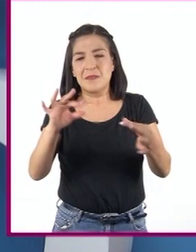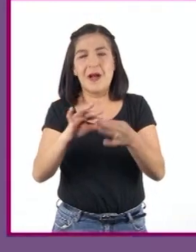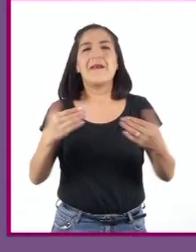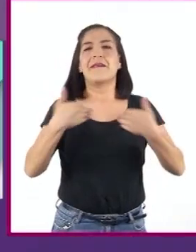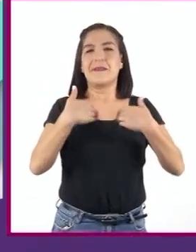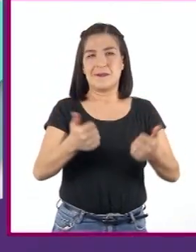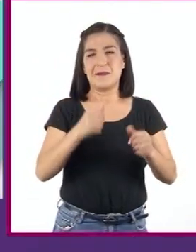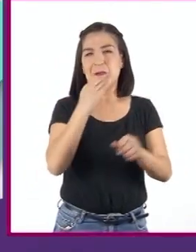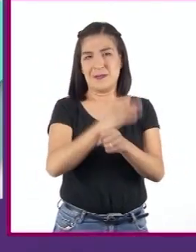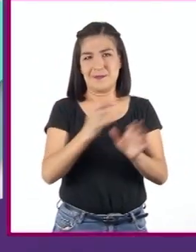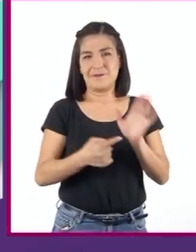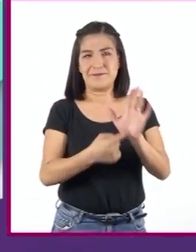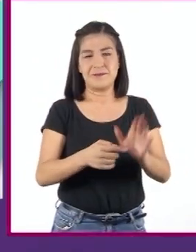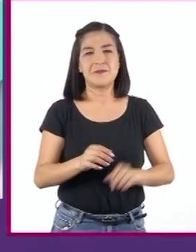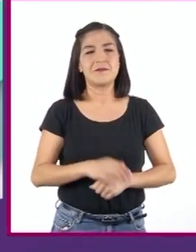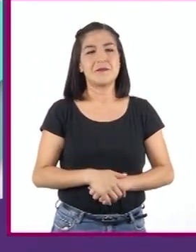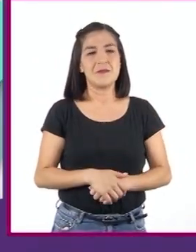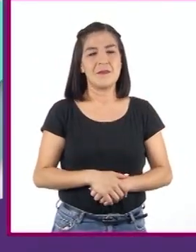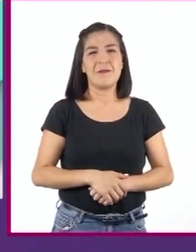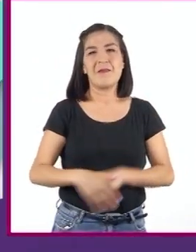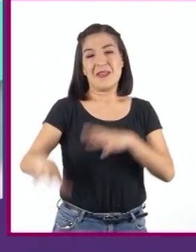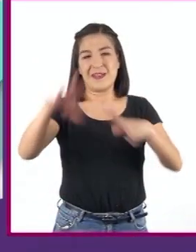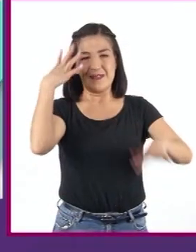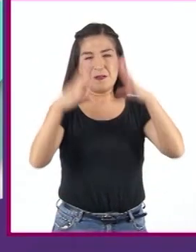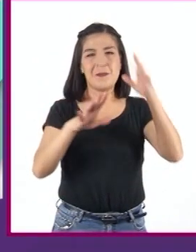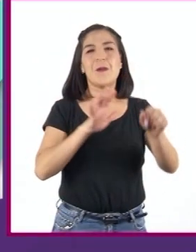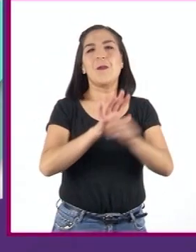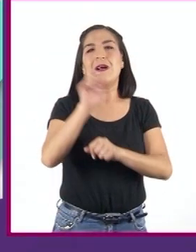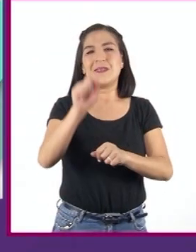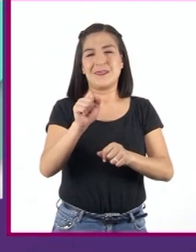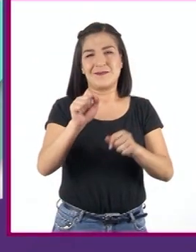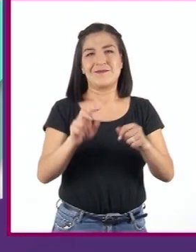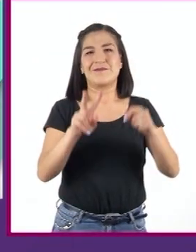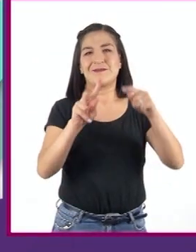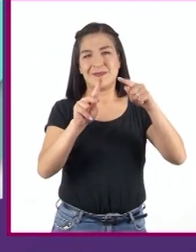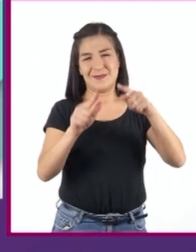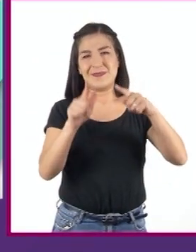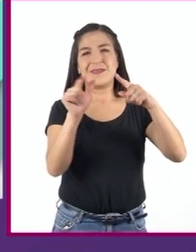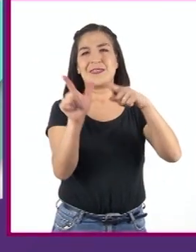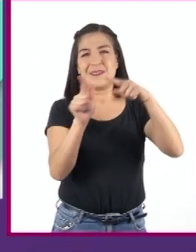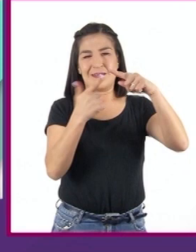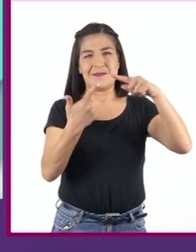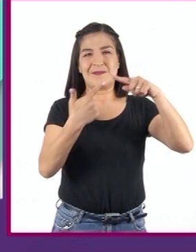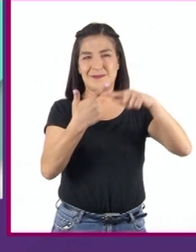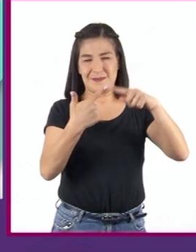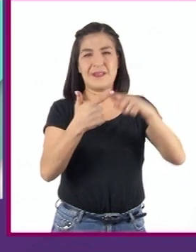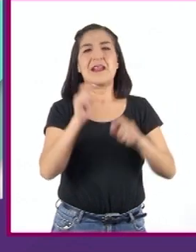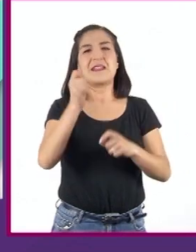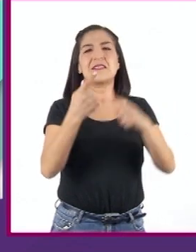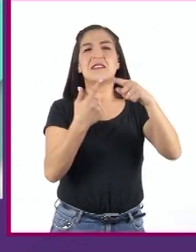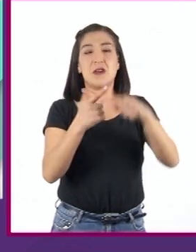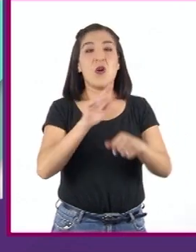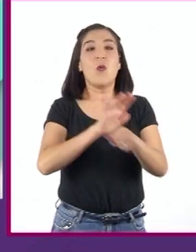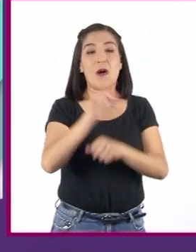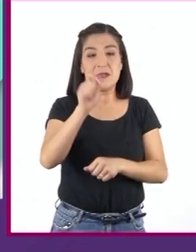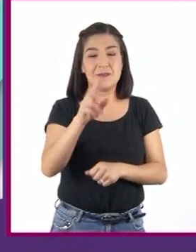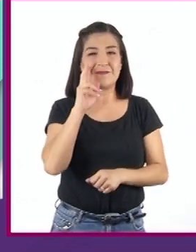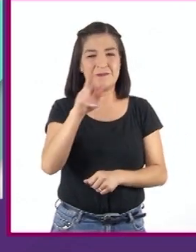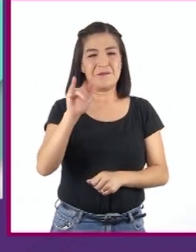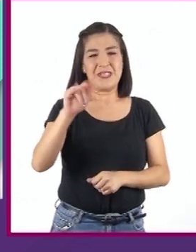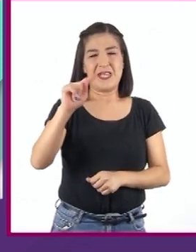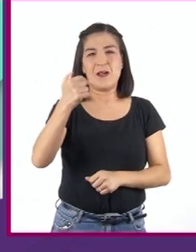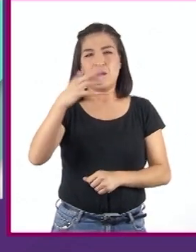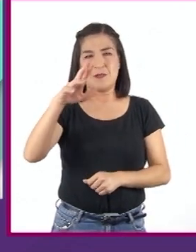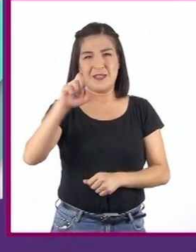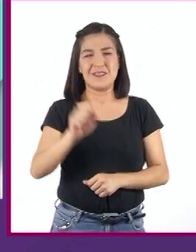les presentamos. Las travesuras de una raíz cuadrada. Seguramente han oído hablar de Pitágoras, el matemático